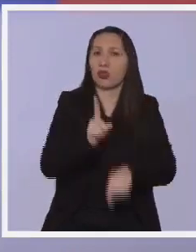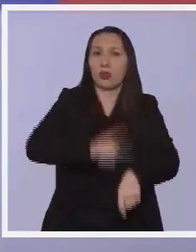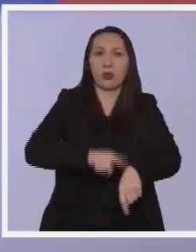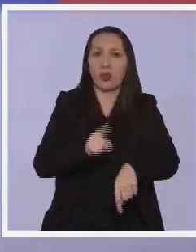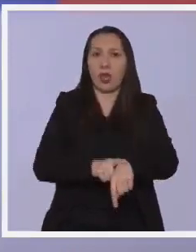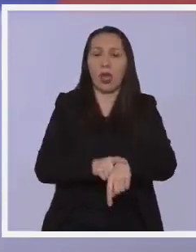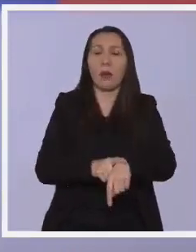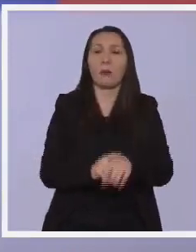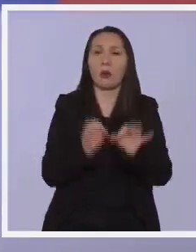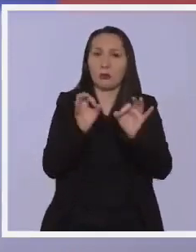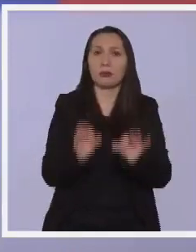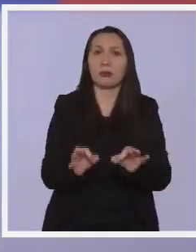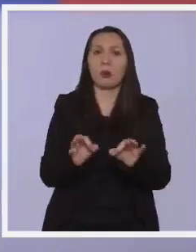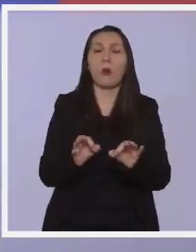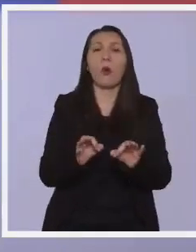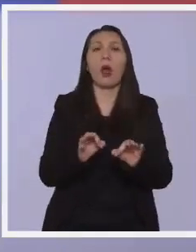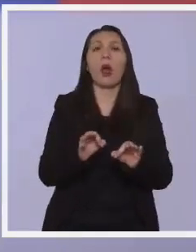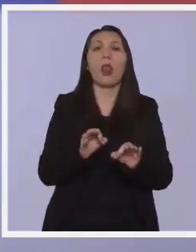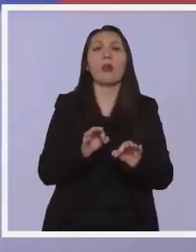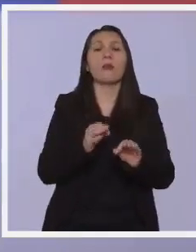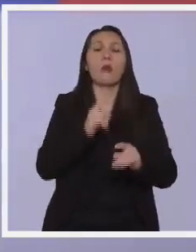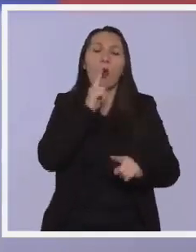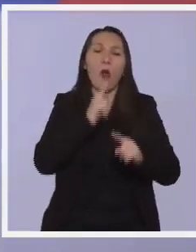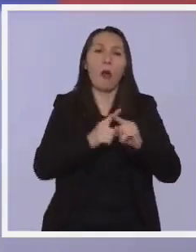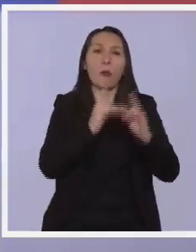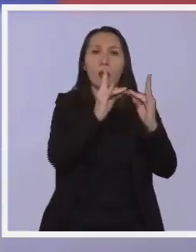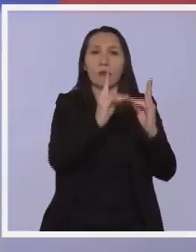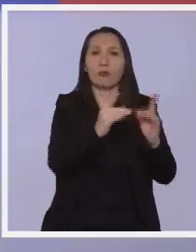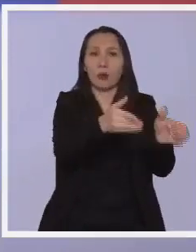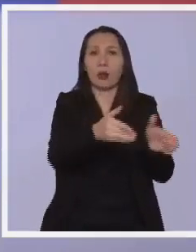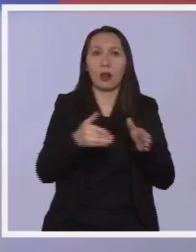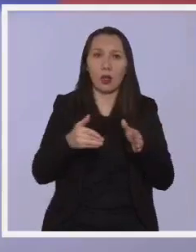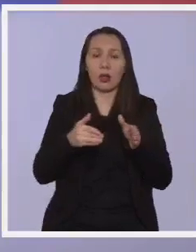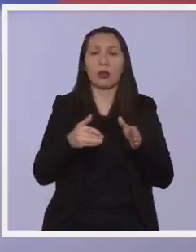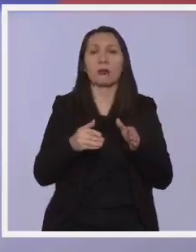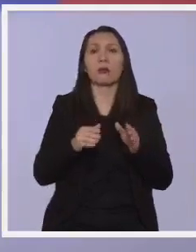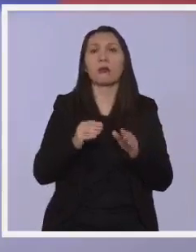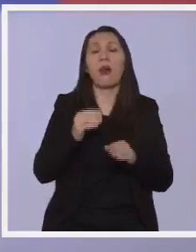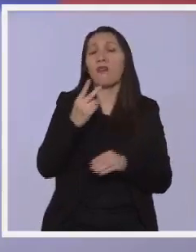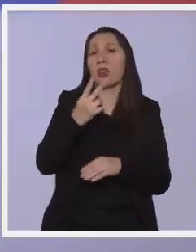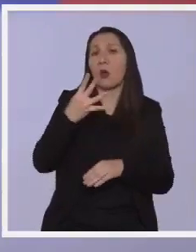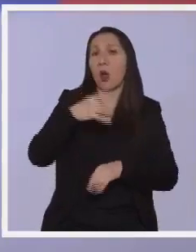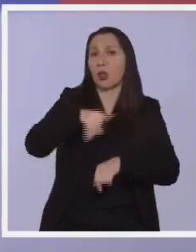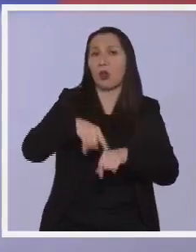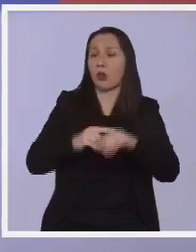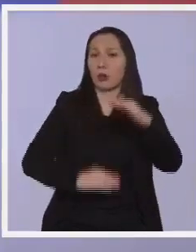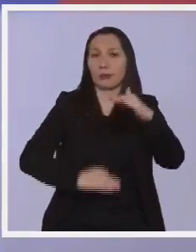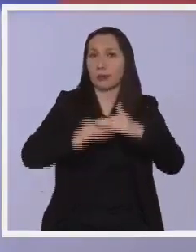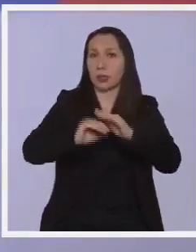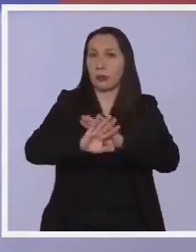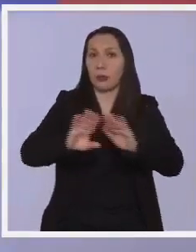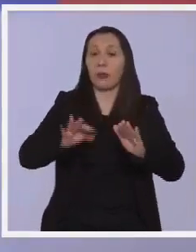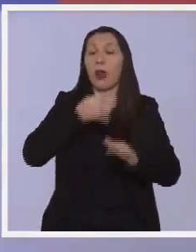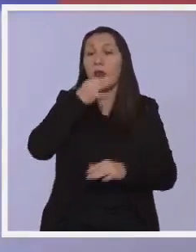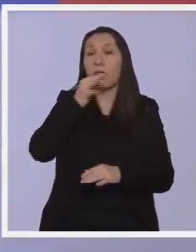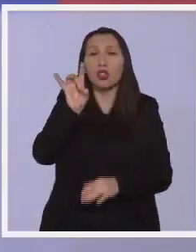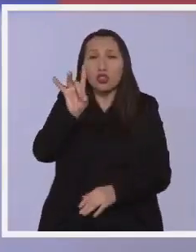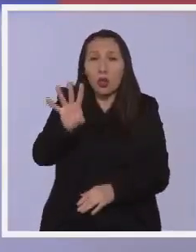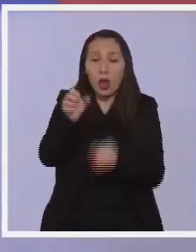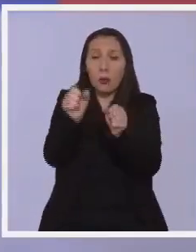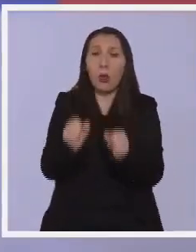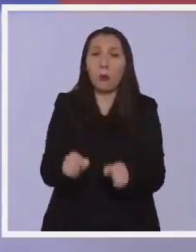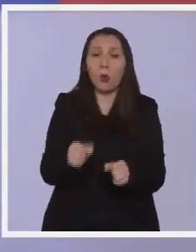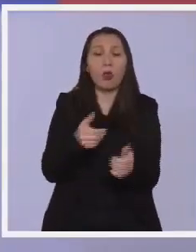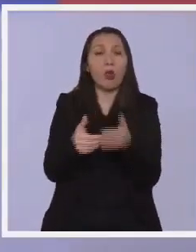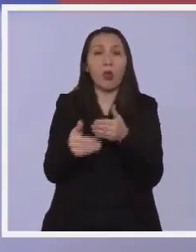realizar los llamados funerales narco, para su realización en no más de 24 horas, y se establece que solo podrá realizarse